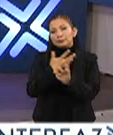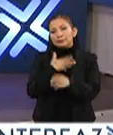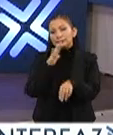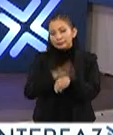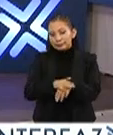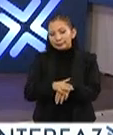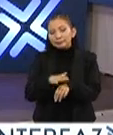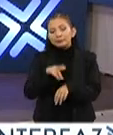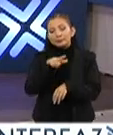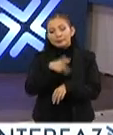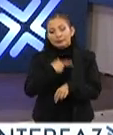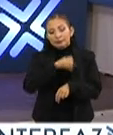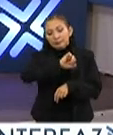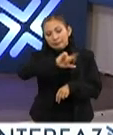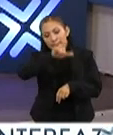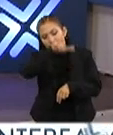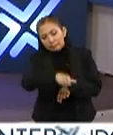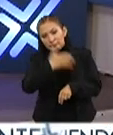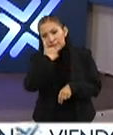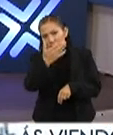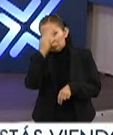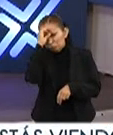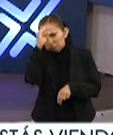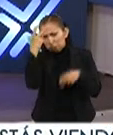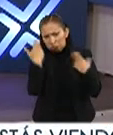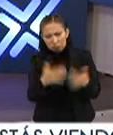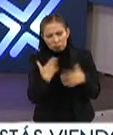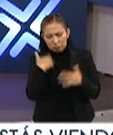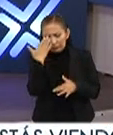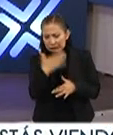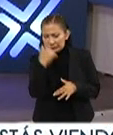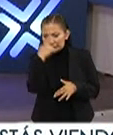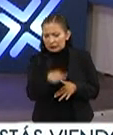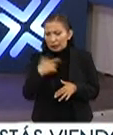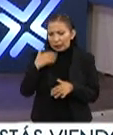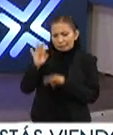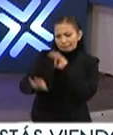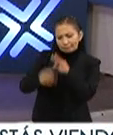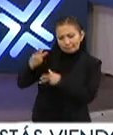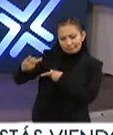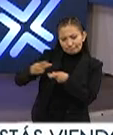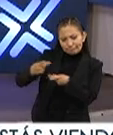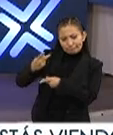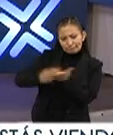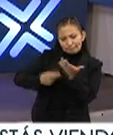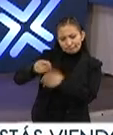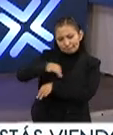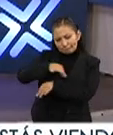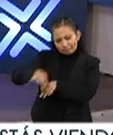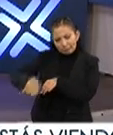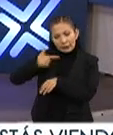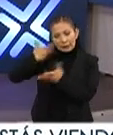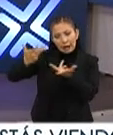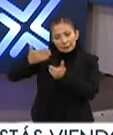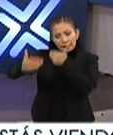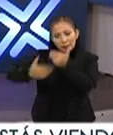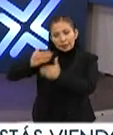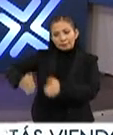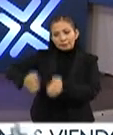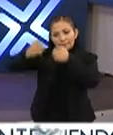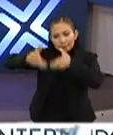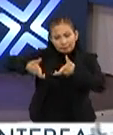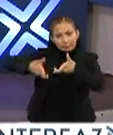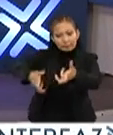con profesionistas altamente capacitados para la planeación, el diseño y operación de